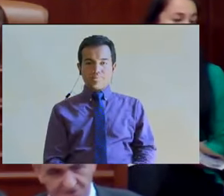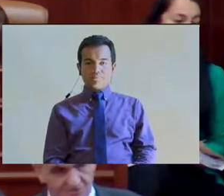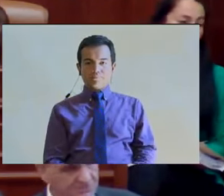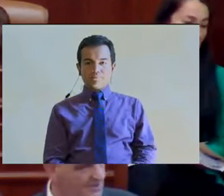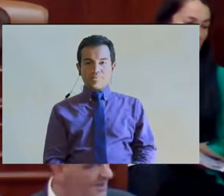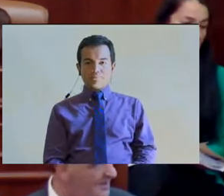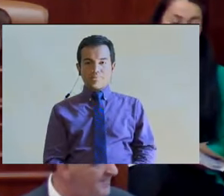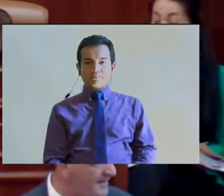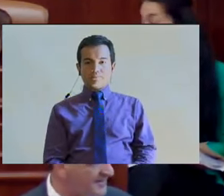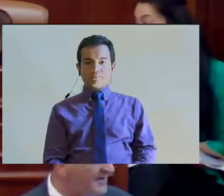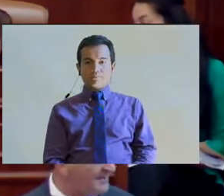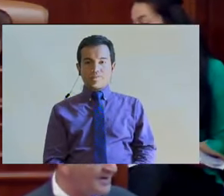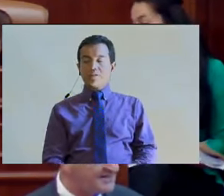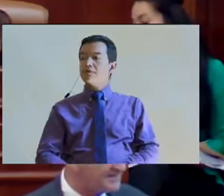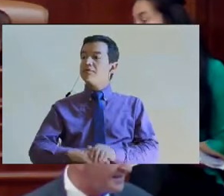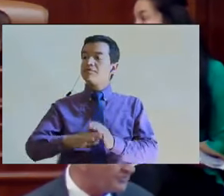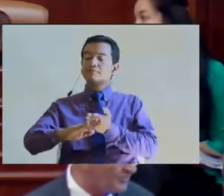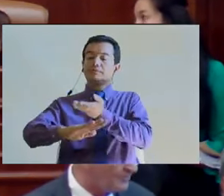proposición